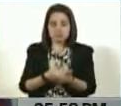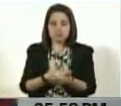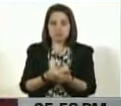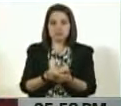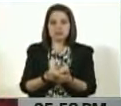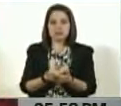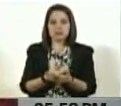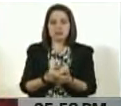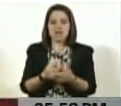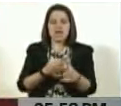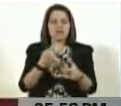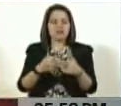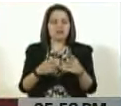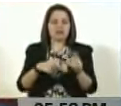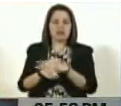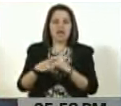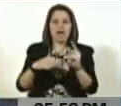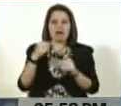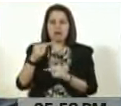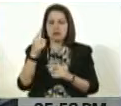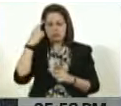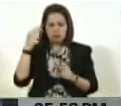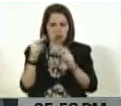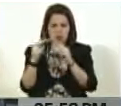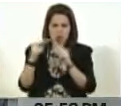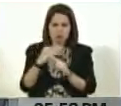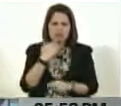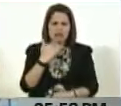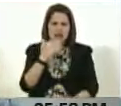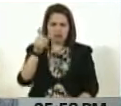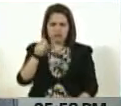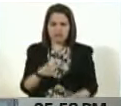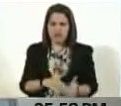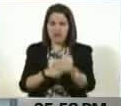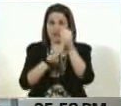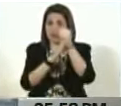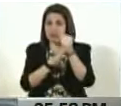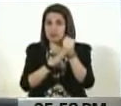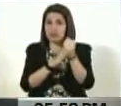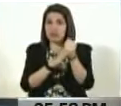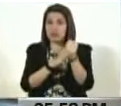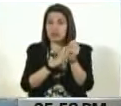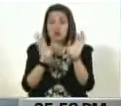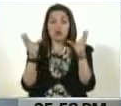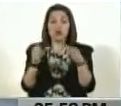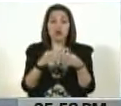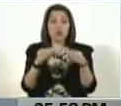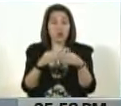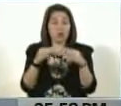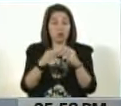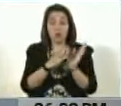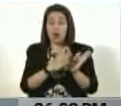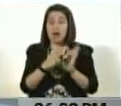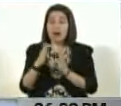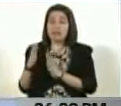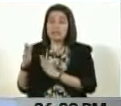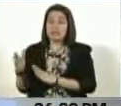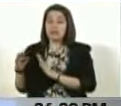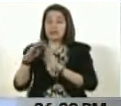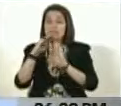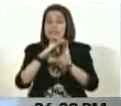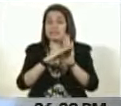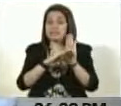esté al frente de esa tarea? Mira, es que son grupos muy organizados ahí. Nosotros